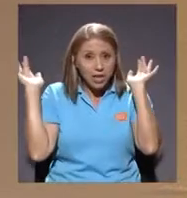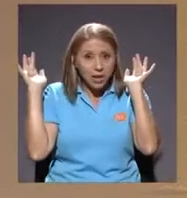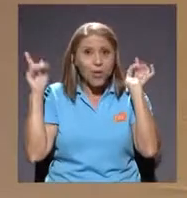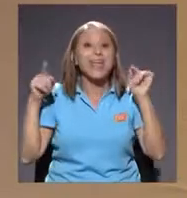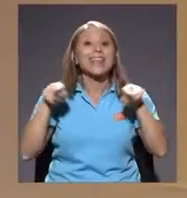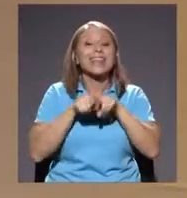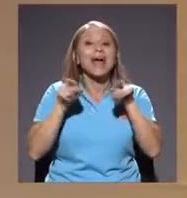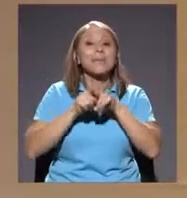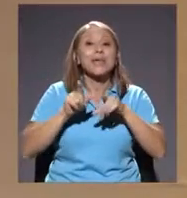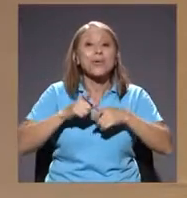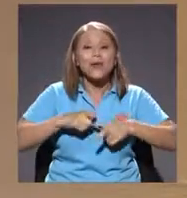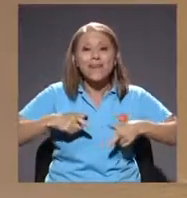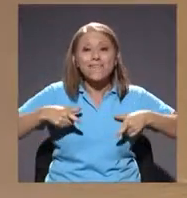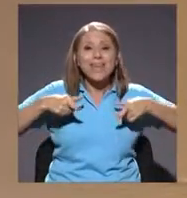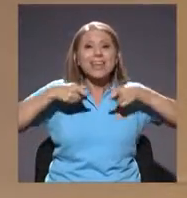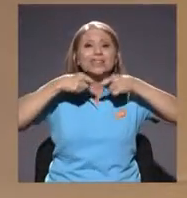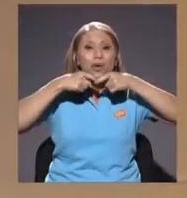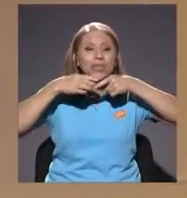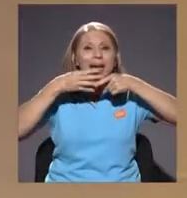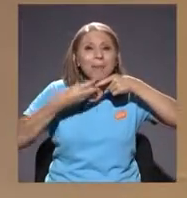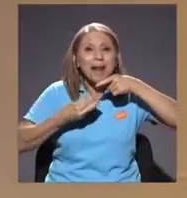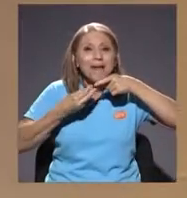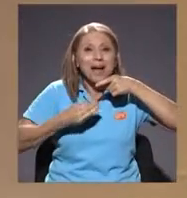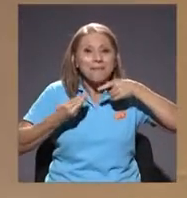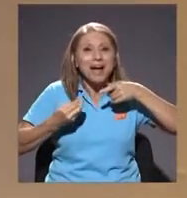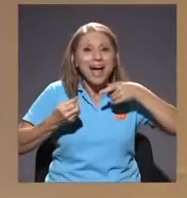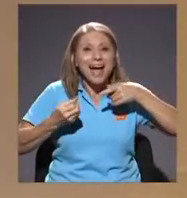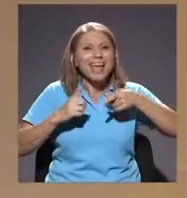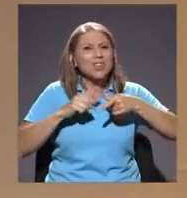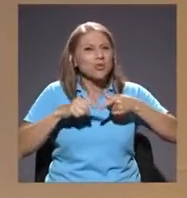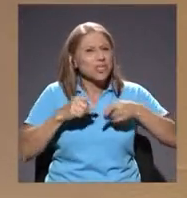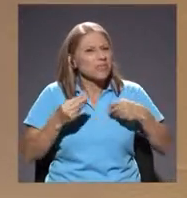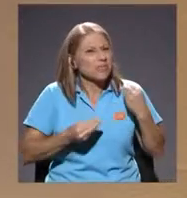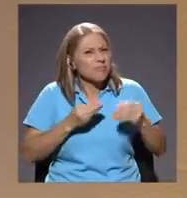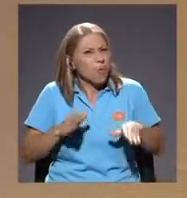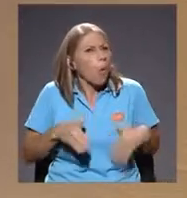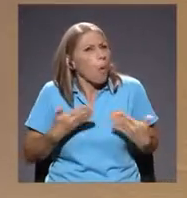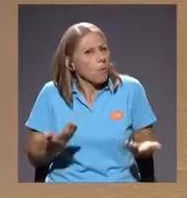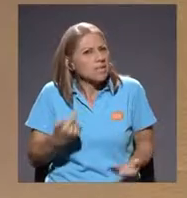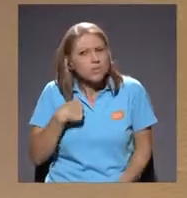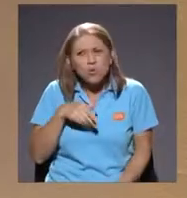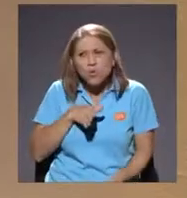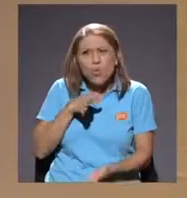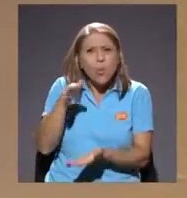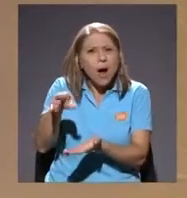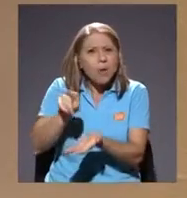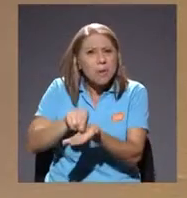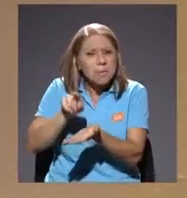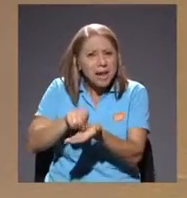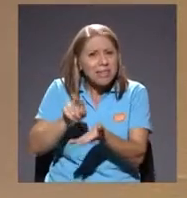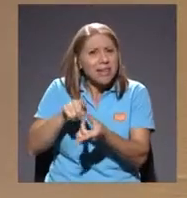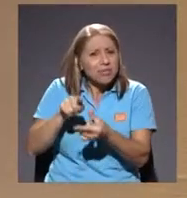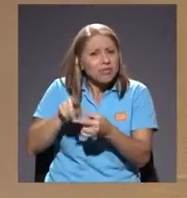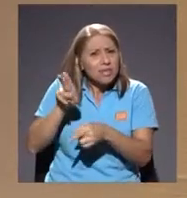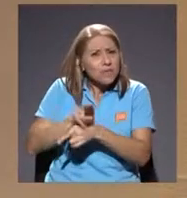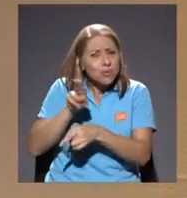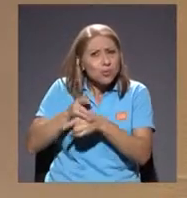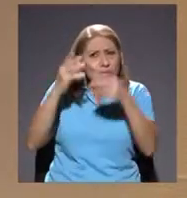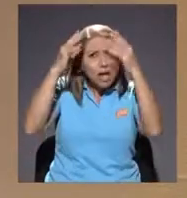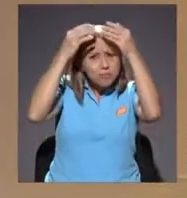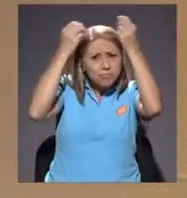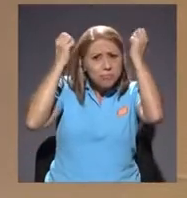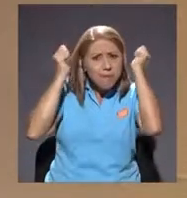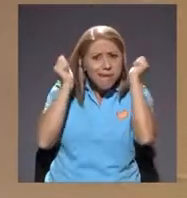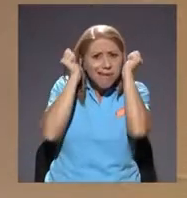la barba que si tengo entonces cómo es eso de que una imprenta y se pone redecillas como como si fuera